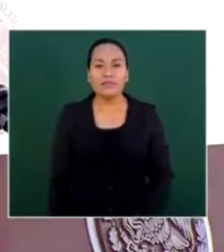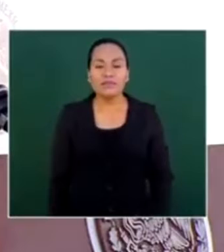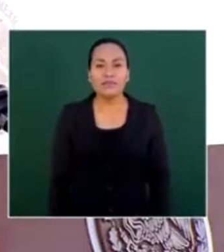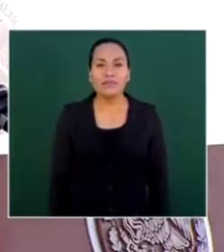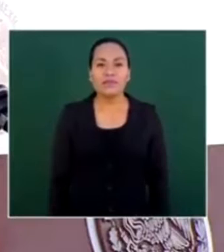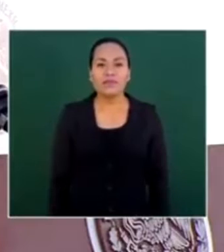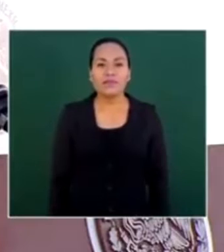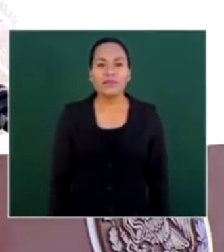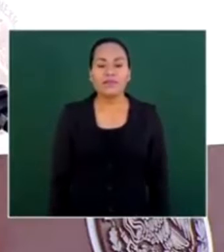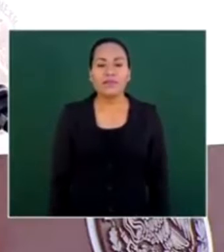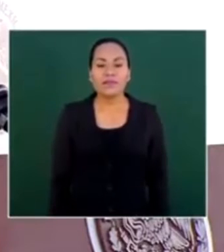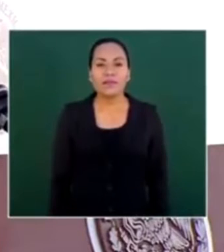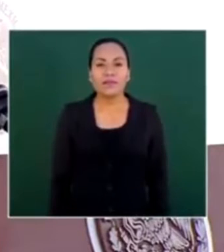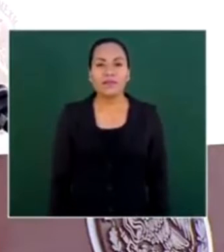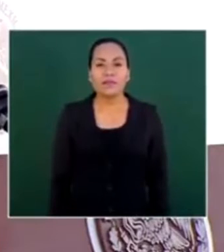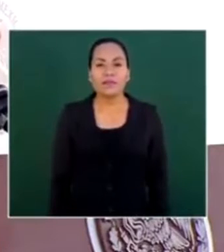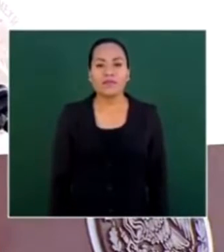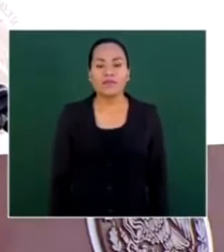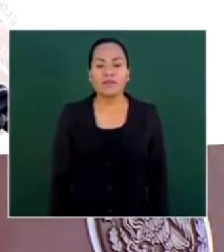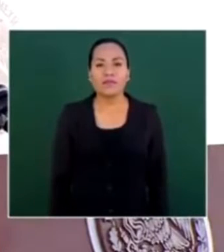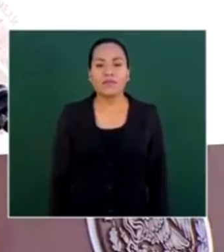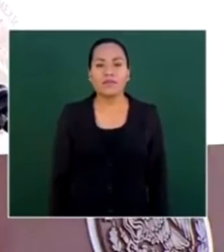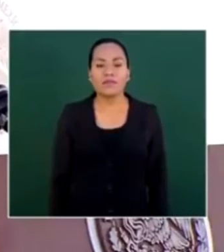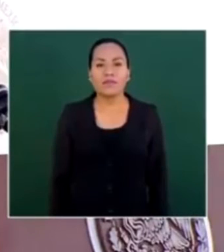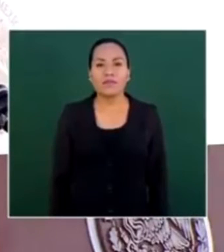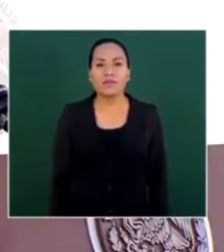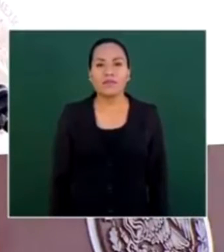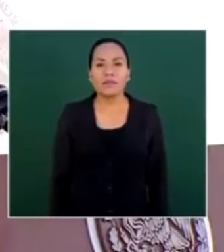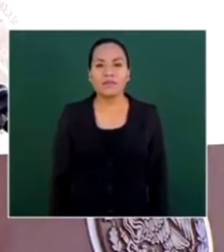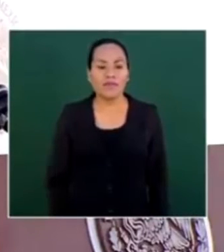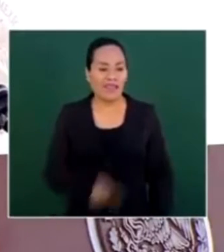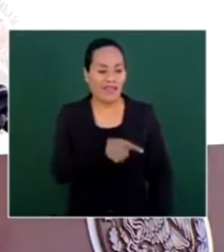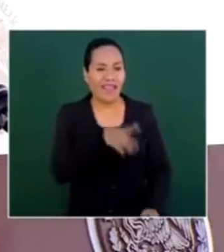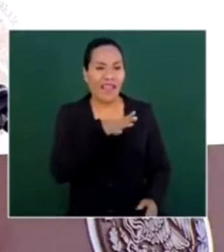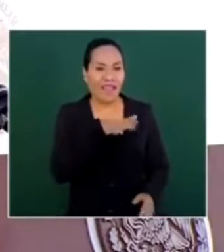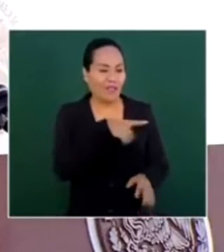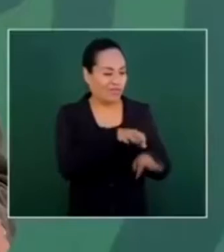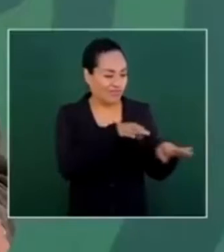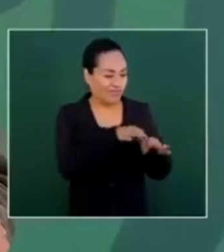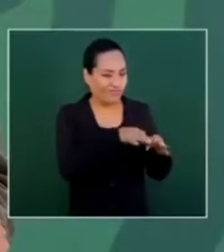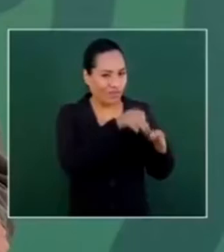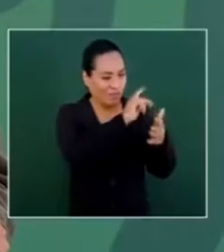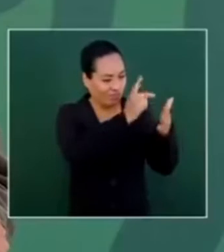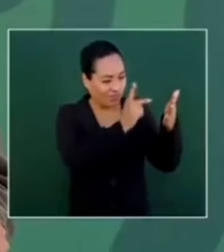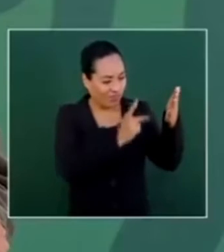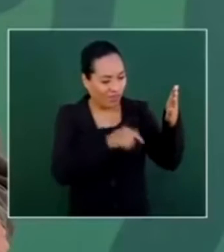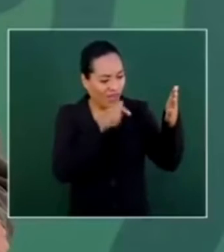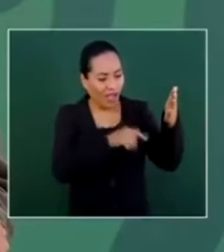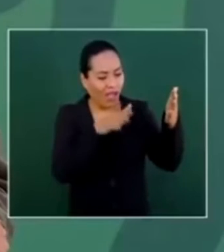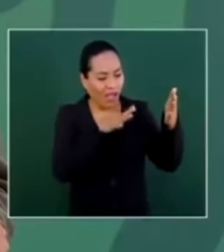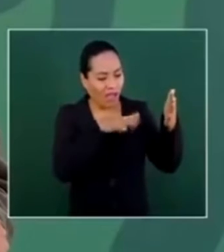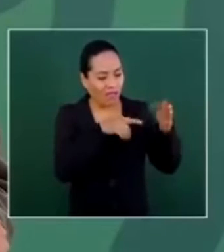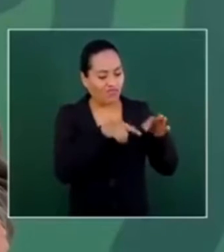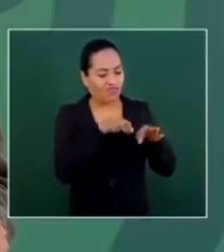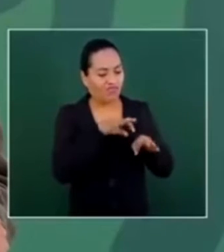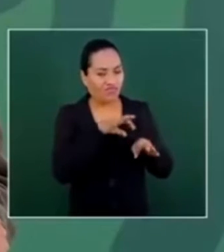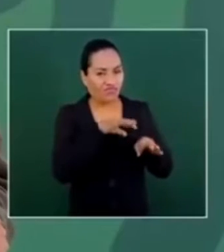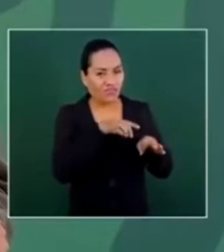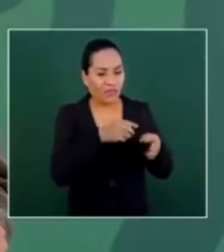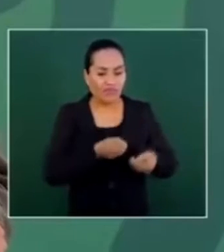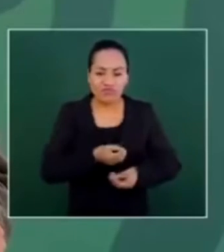en el sentido de que el programa Sembrando Vida había surgido de